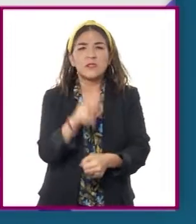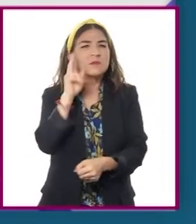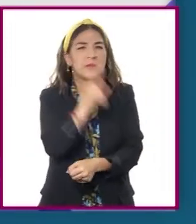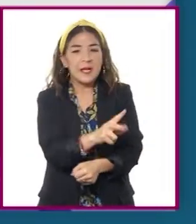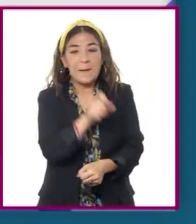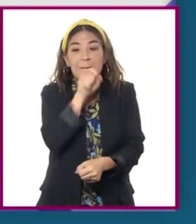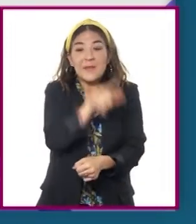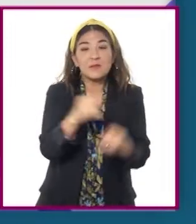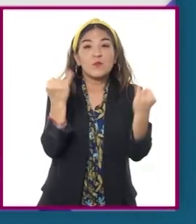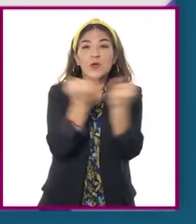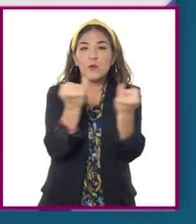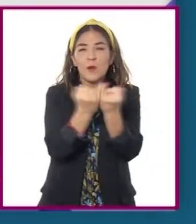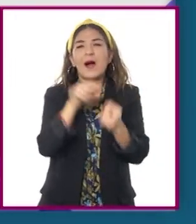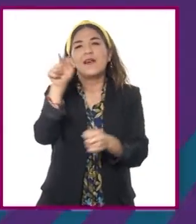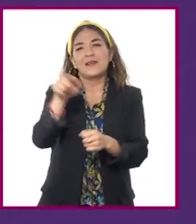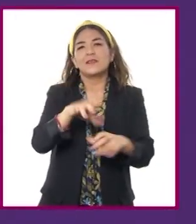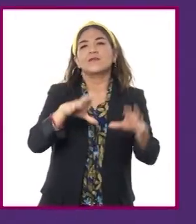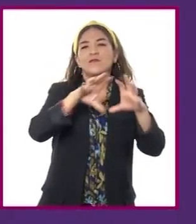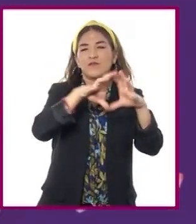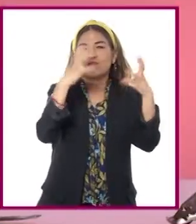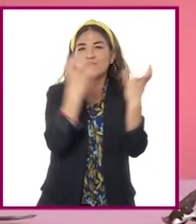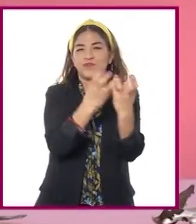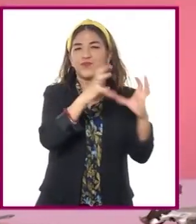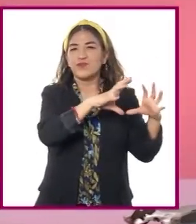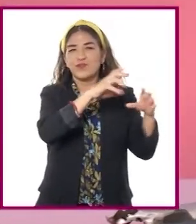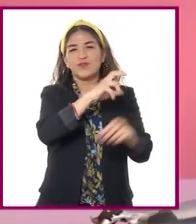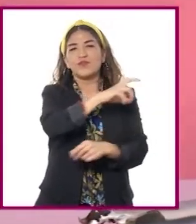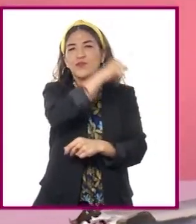las mismas condiciones que en el espacio.